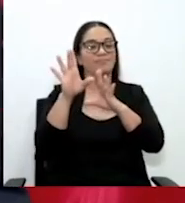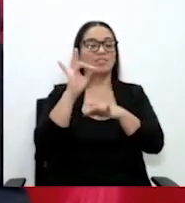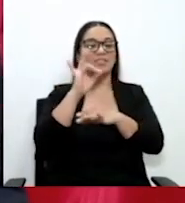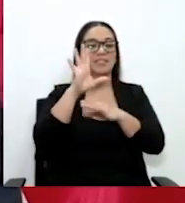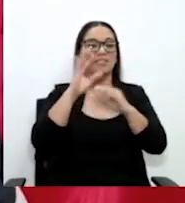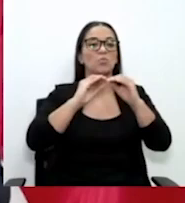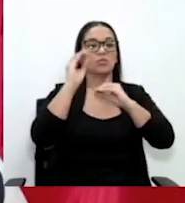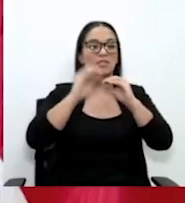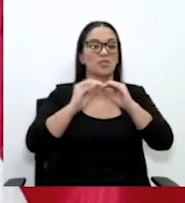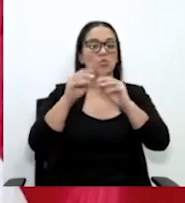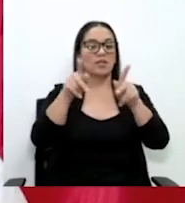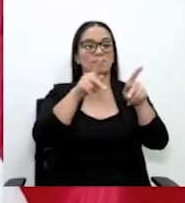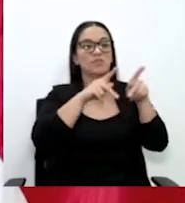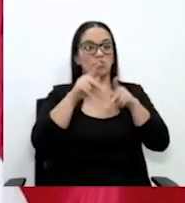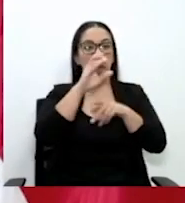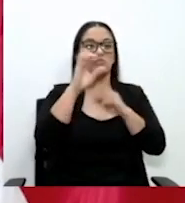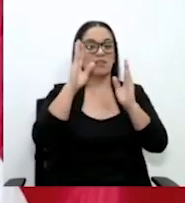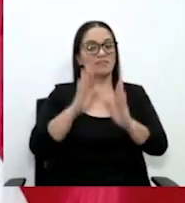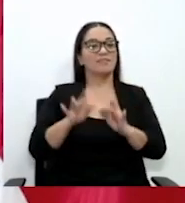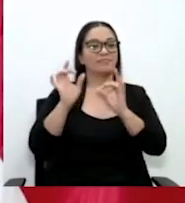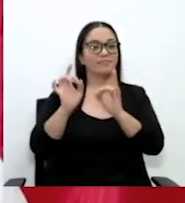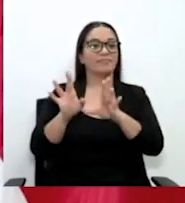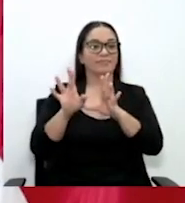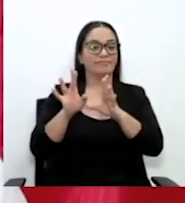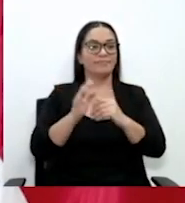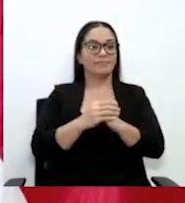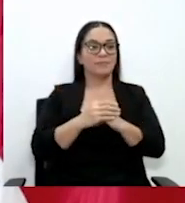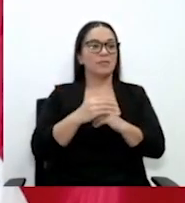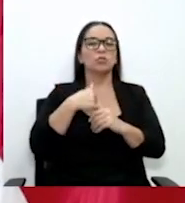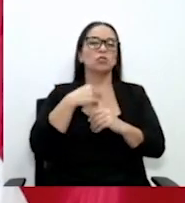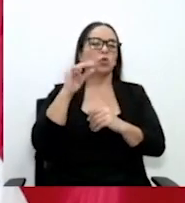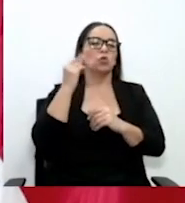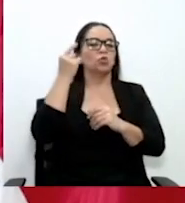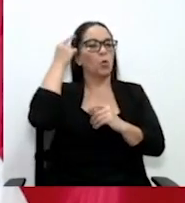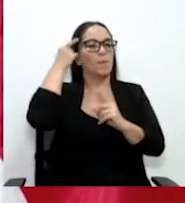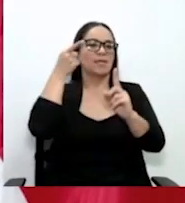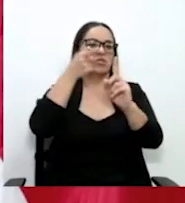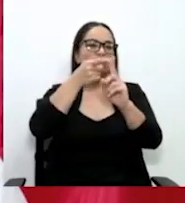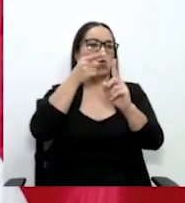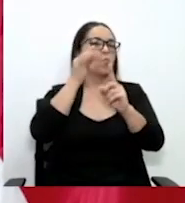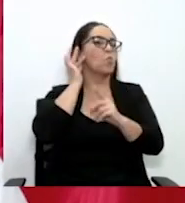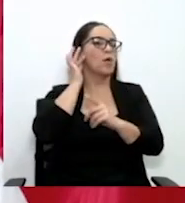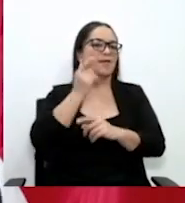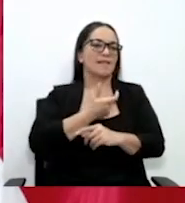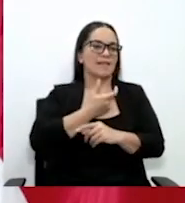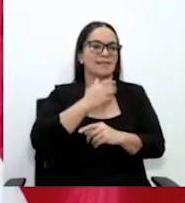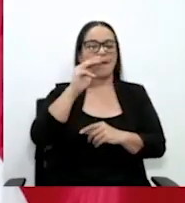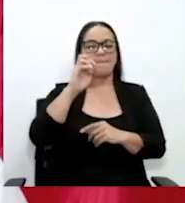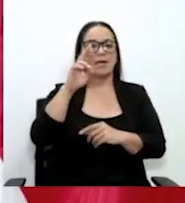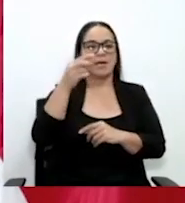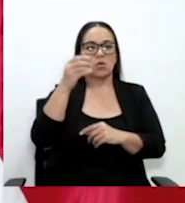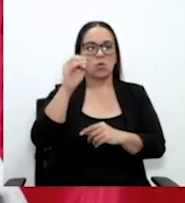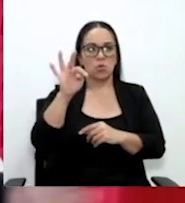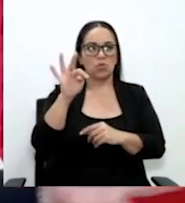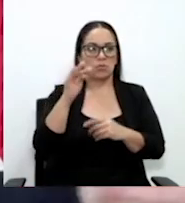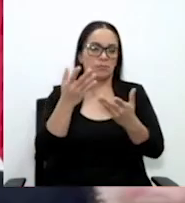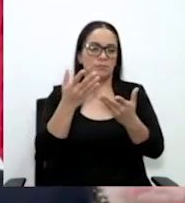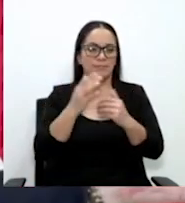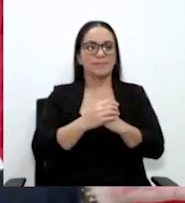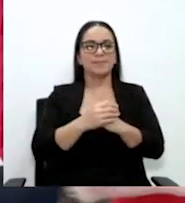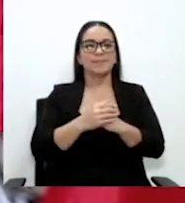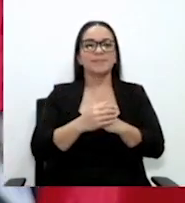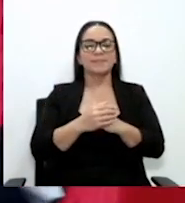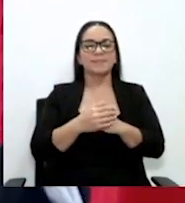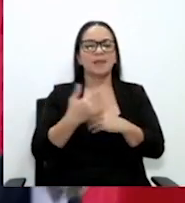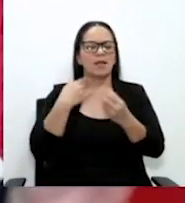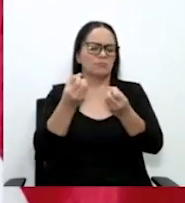la población. Entonces yo no me voy a enfocar en doña Margot, porque es una observación cuando tenemos evidencia mucho más